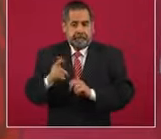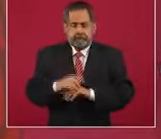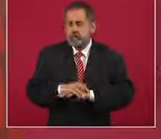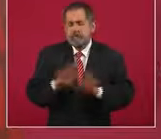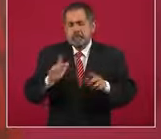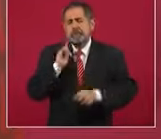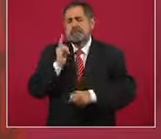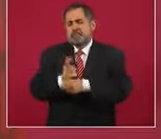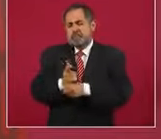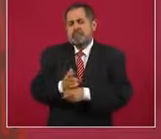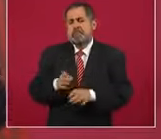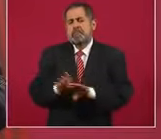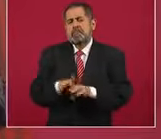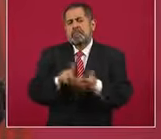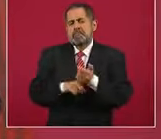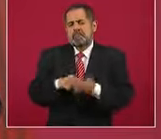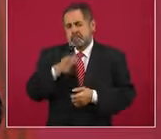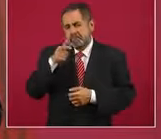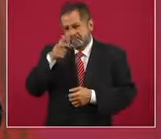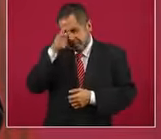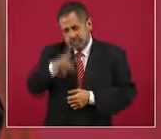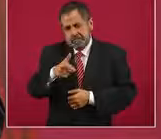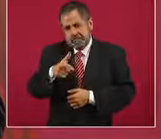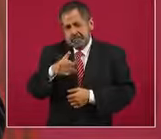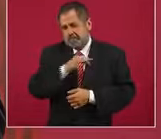se puede saber,